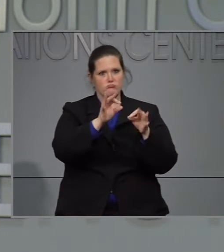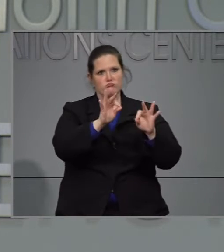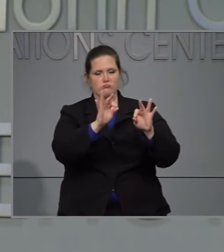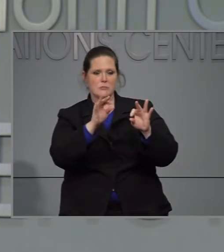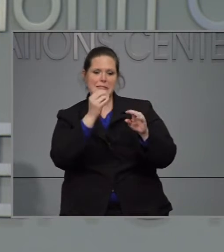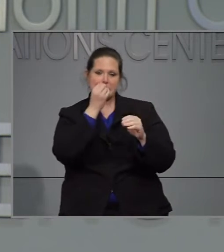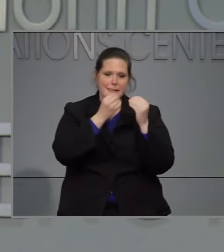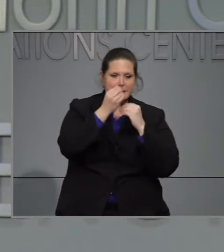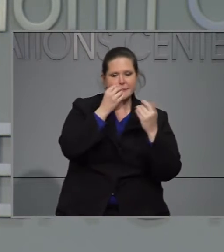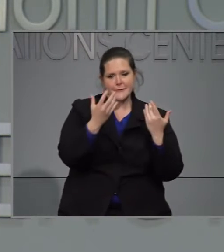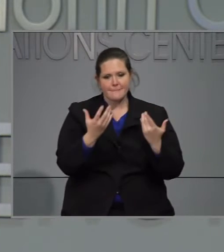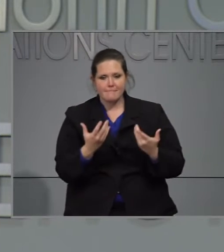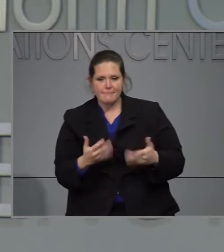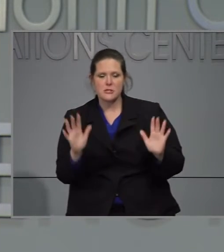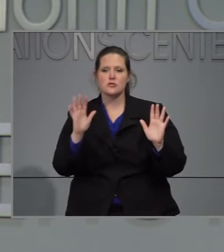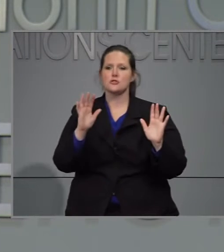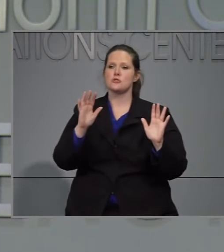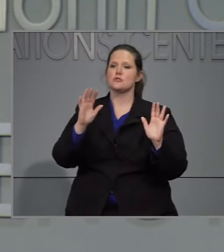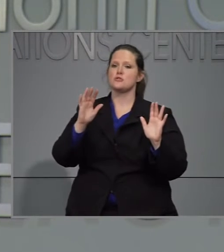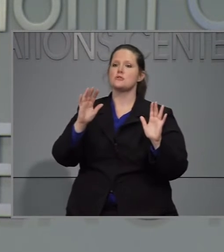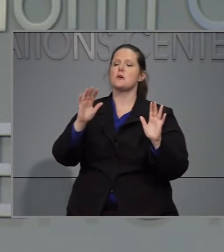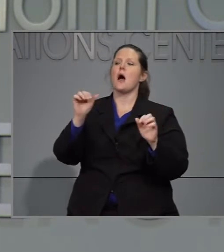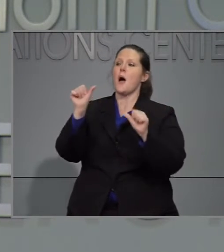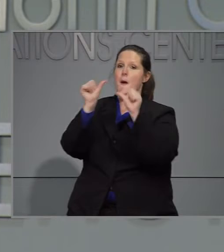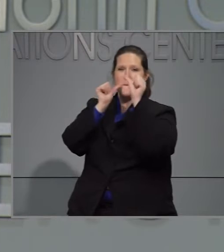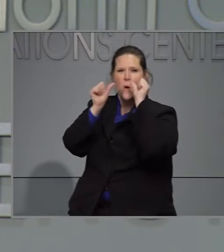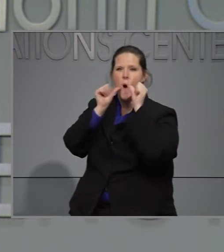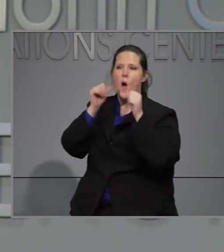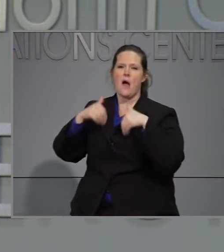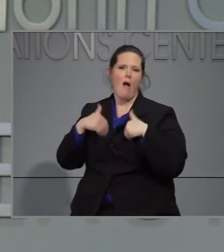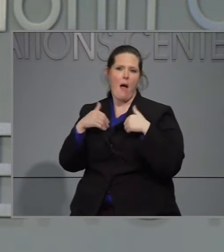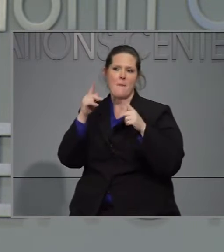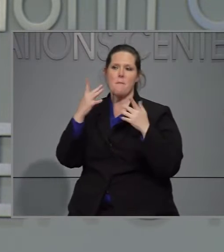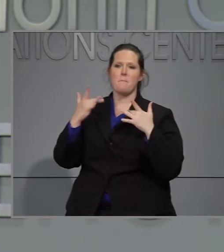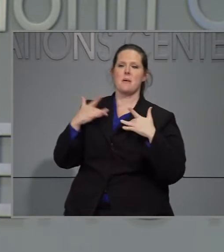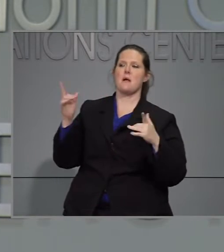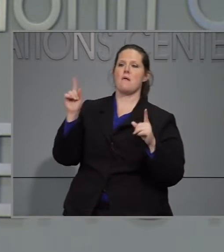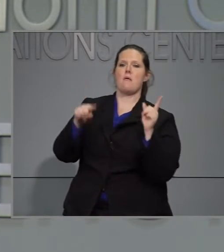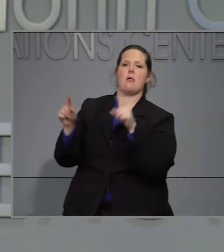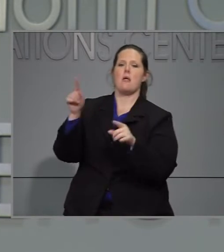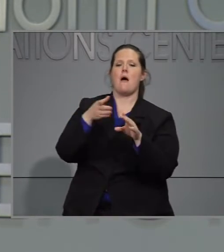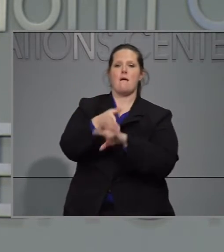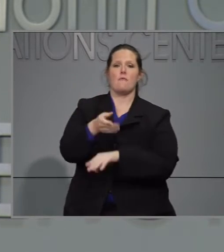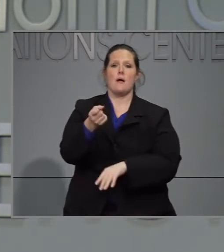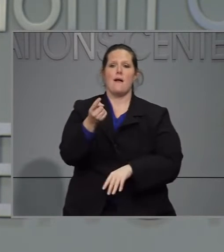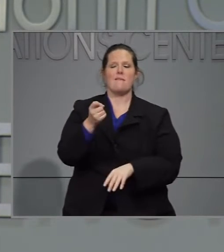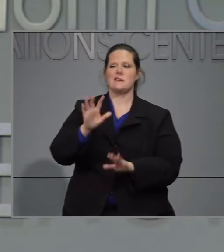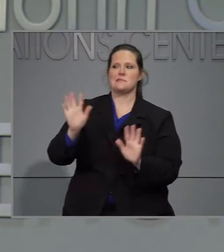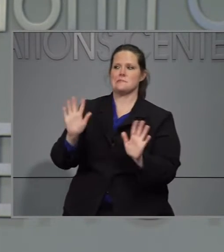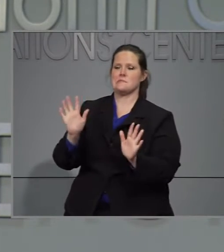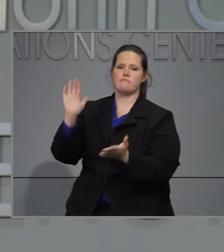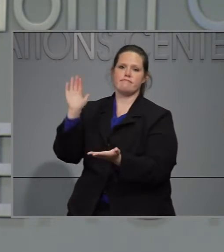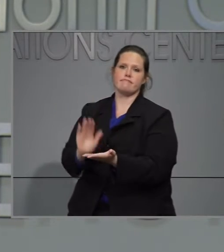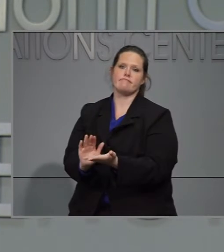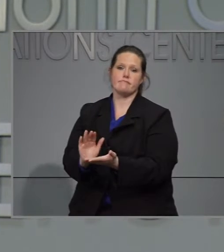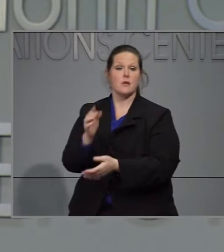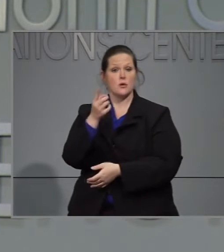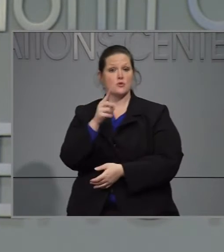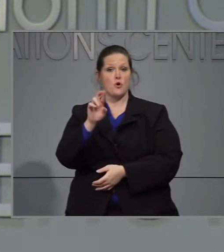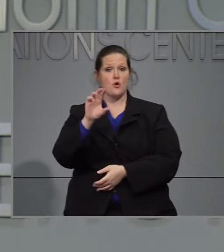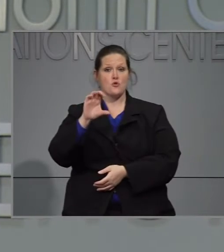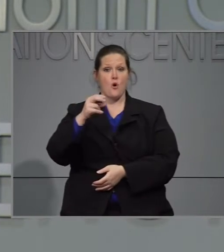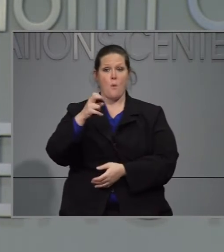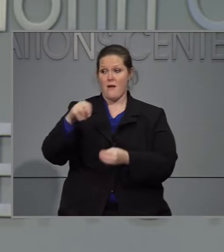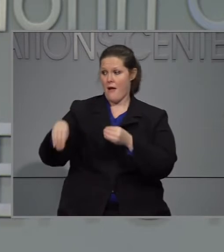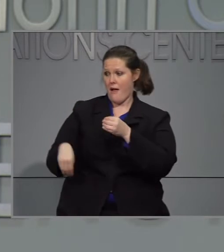hora, y desanimar que se forme ese tipo de ambiente de barra después de las 11. Doctora Cohen, ¿desea decir algo respecto a eso?